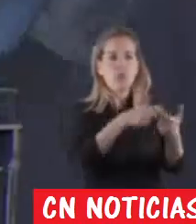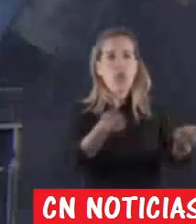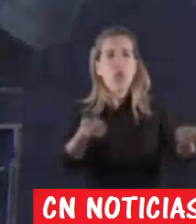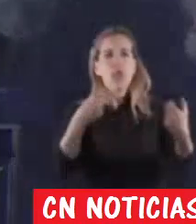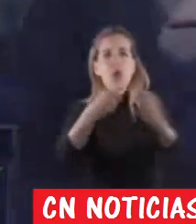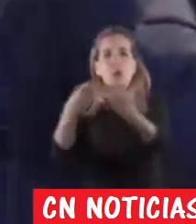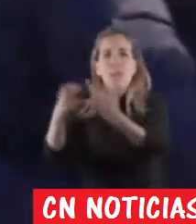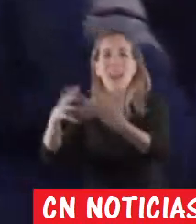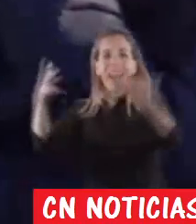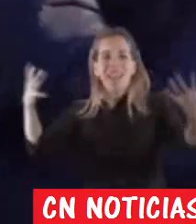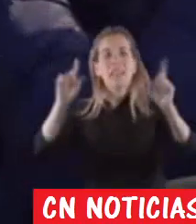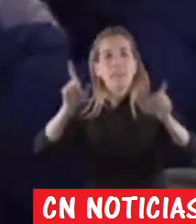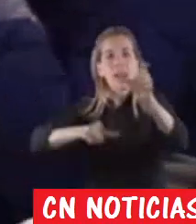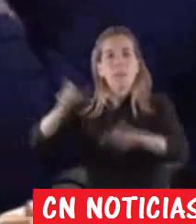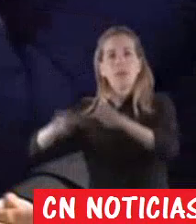que consume.